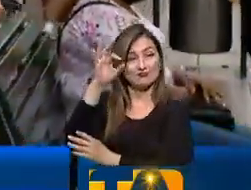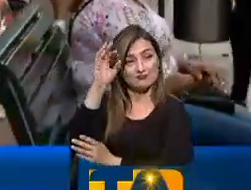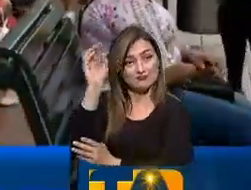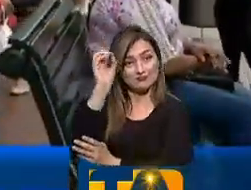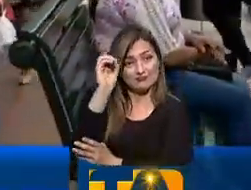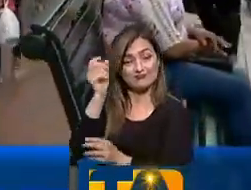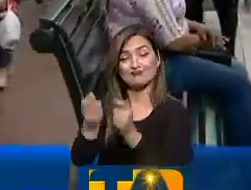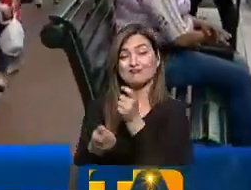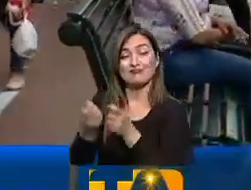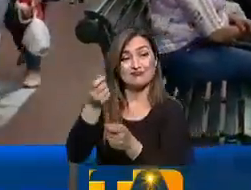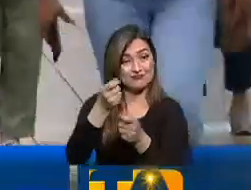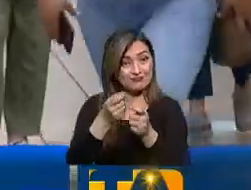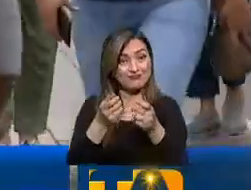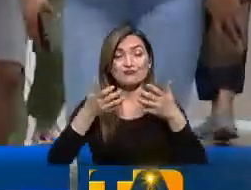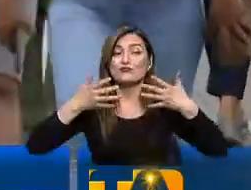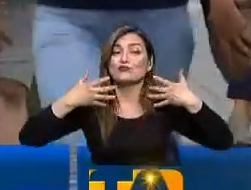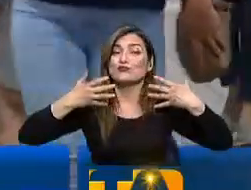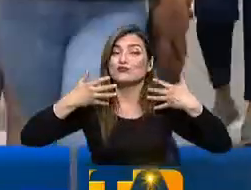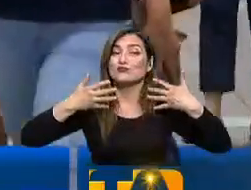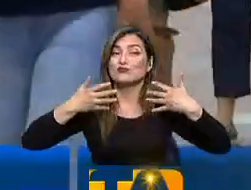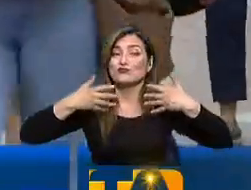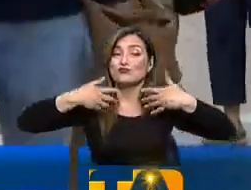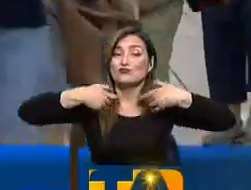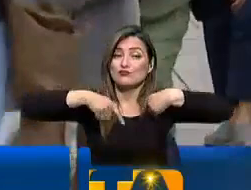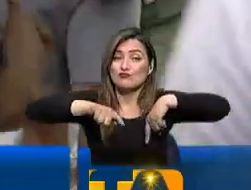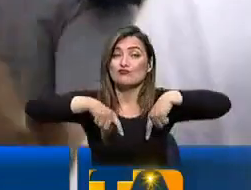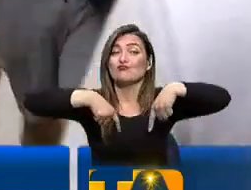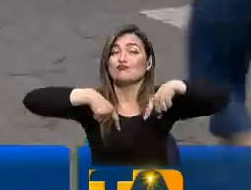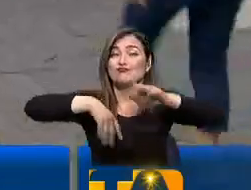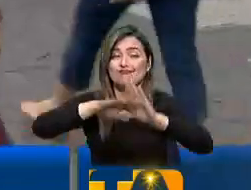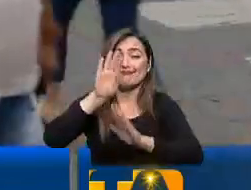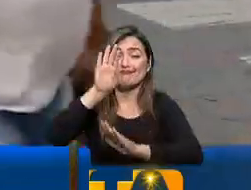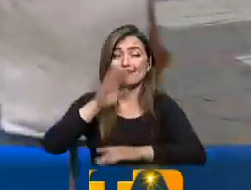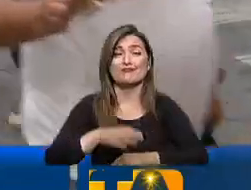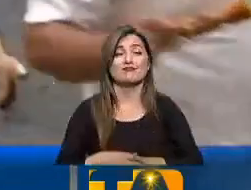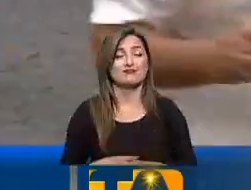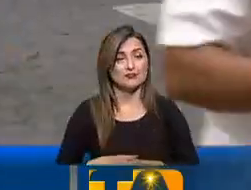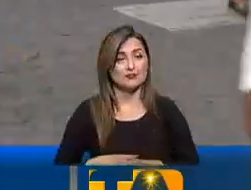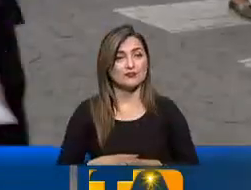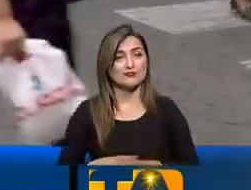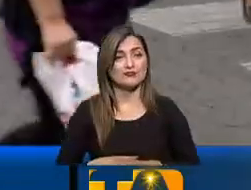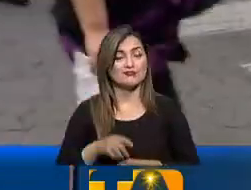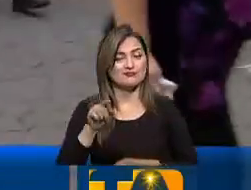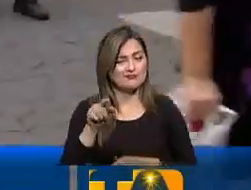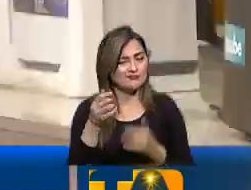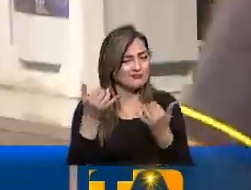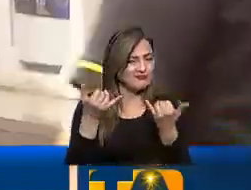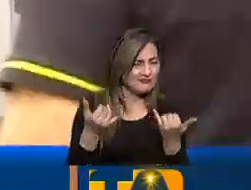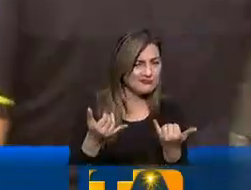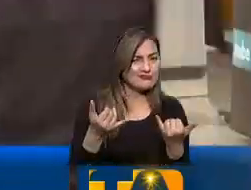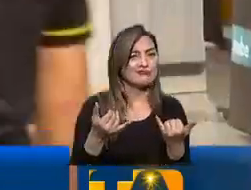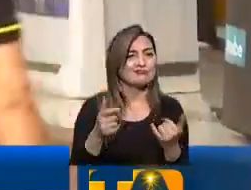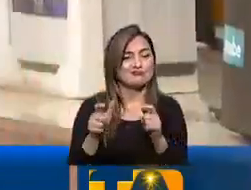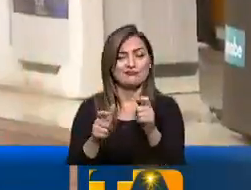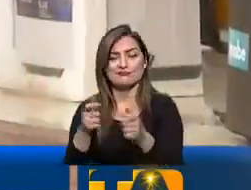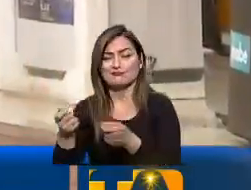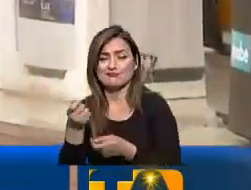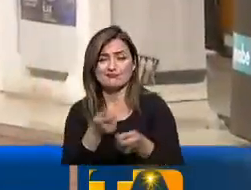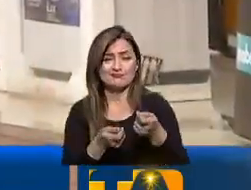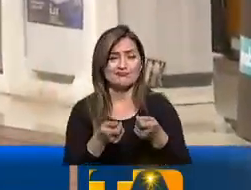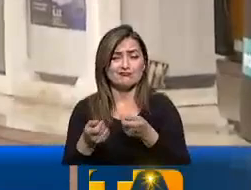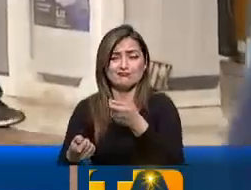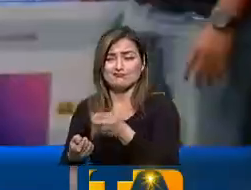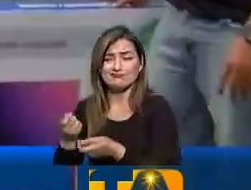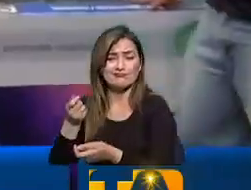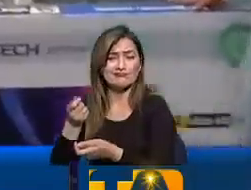también comercial del puerto principal, el incremento del movimiento también era evidente en vísperas de Navidad. Es que en esta época la recaudación de este sector